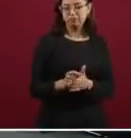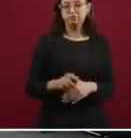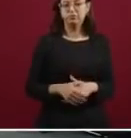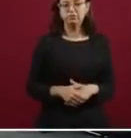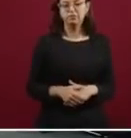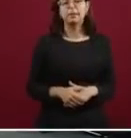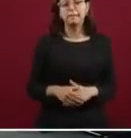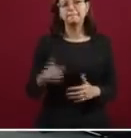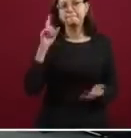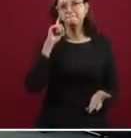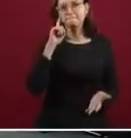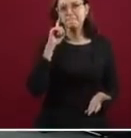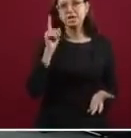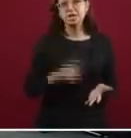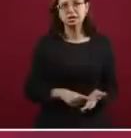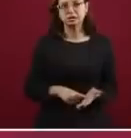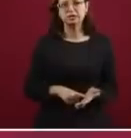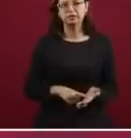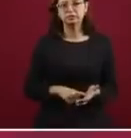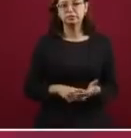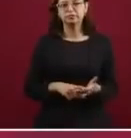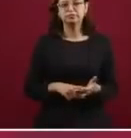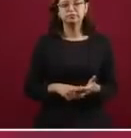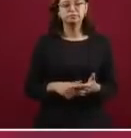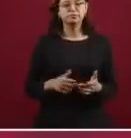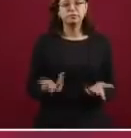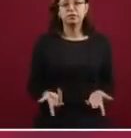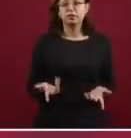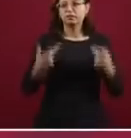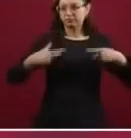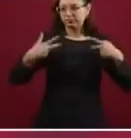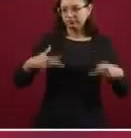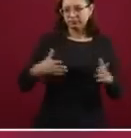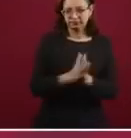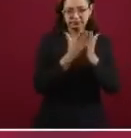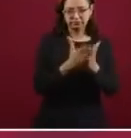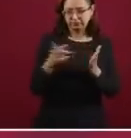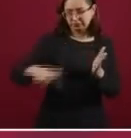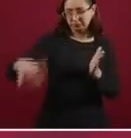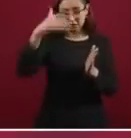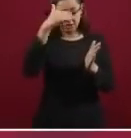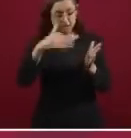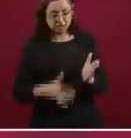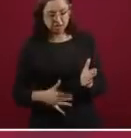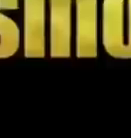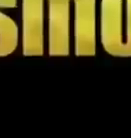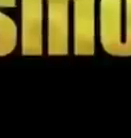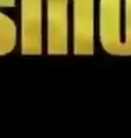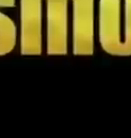y si creo que va a ayudar a entender mejor que estamos proponiendo